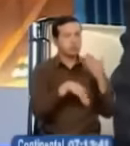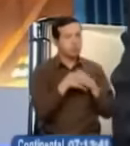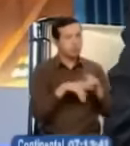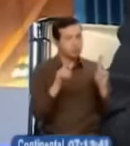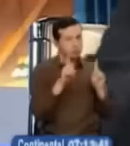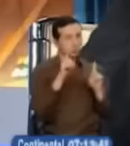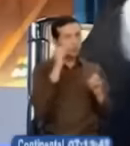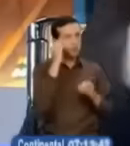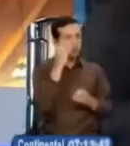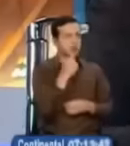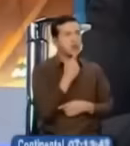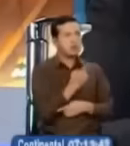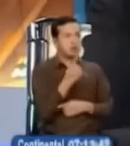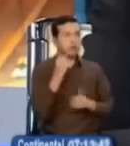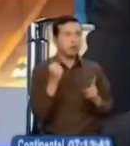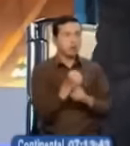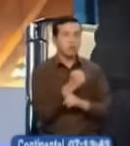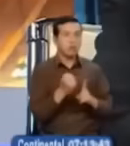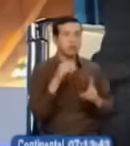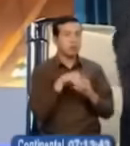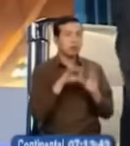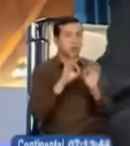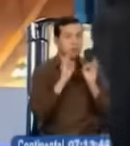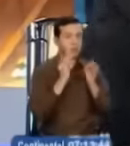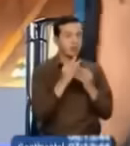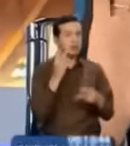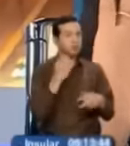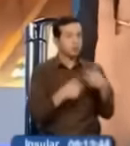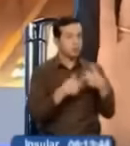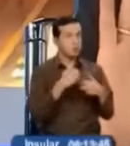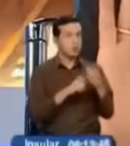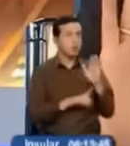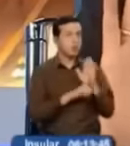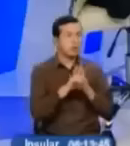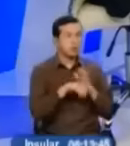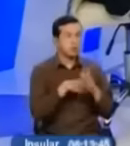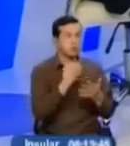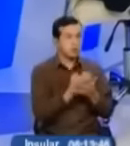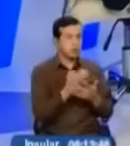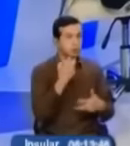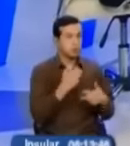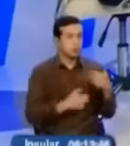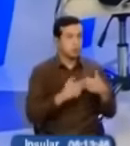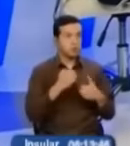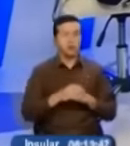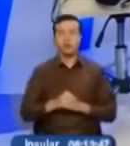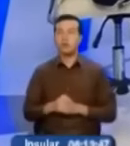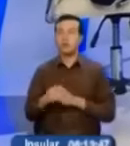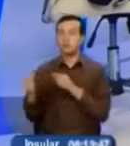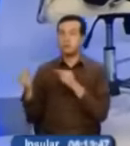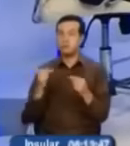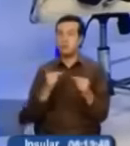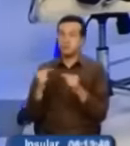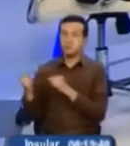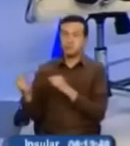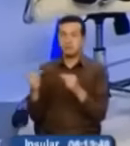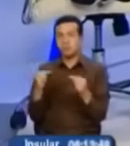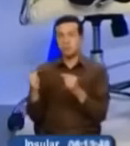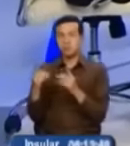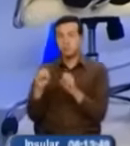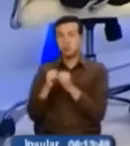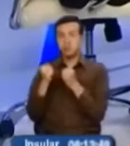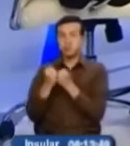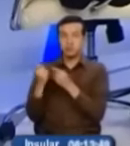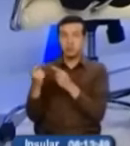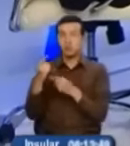dice el informe, y la violencia intrafamiliar afecta el desarrollo de esa economía social y solidaria. Correcto. Hay una disputa de poder